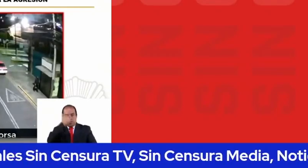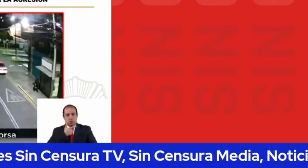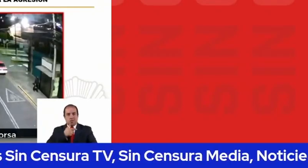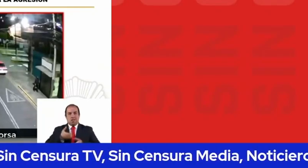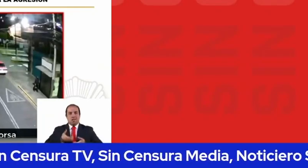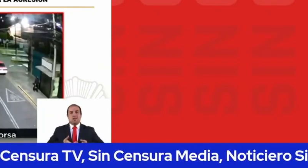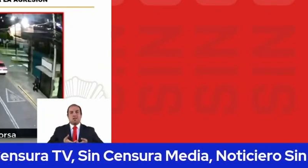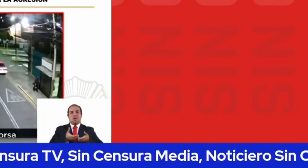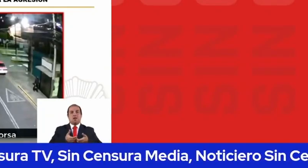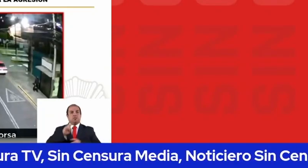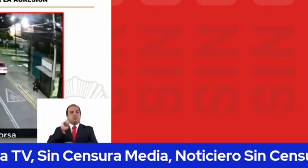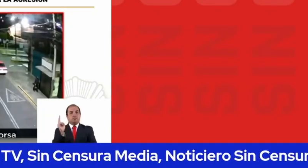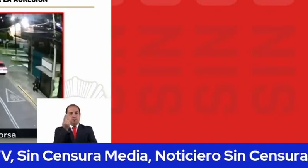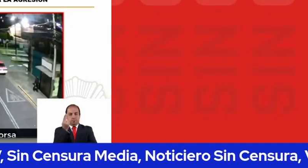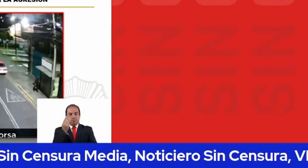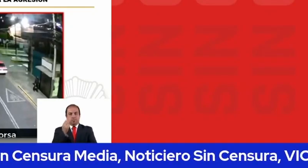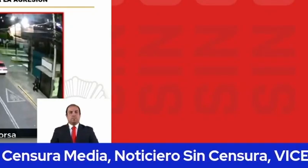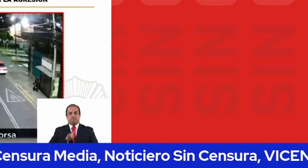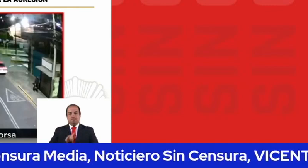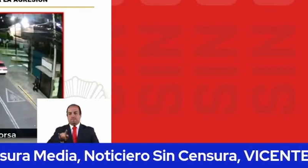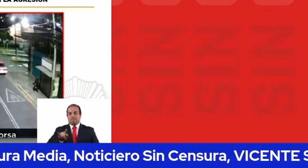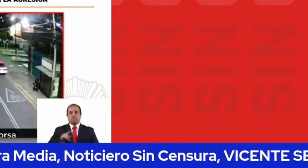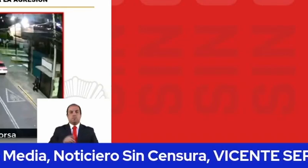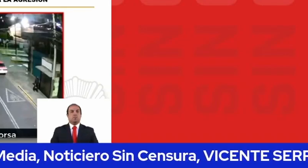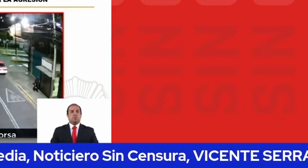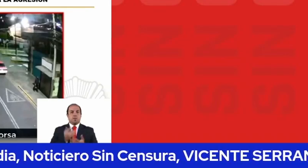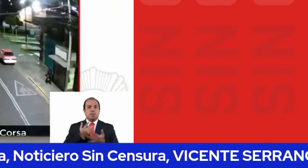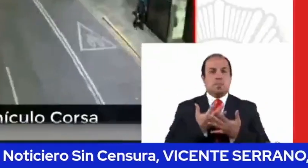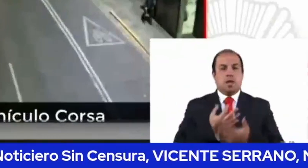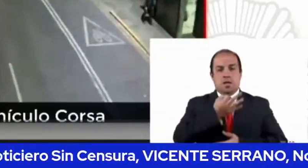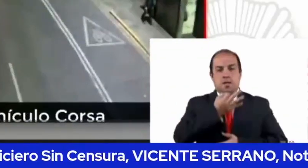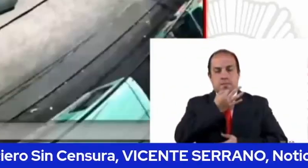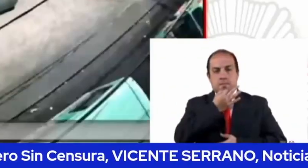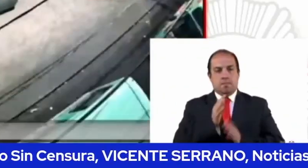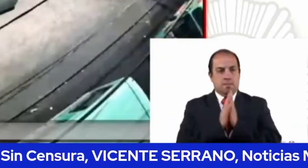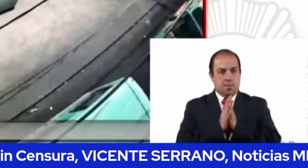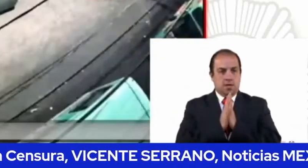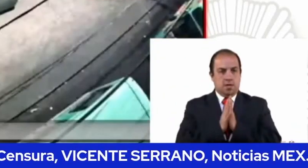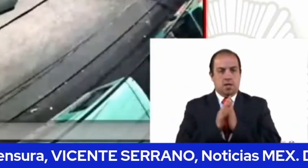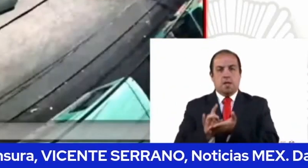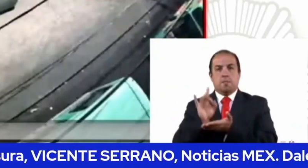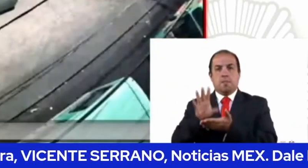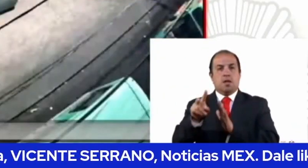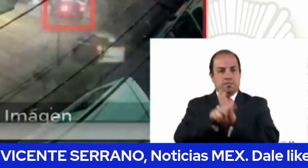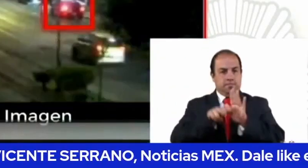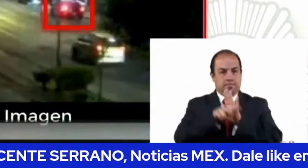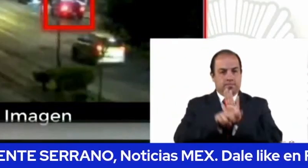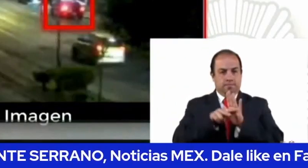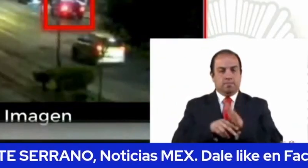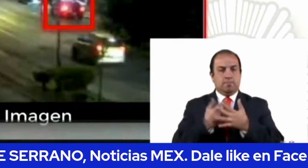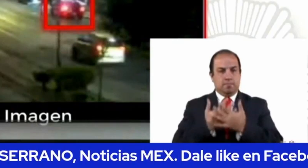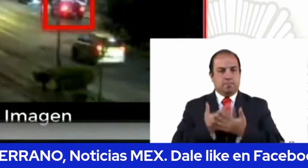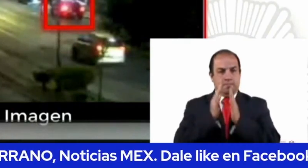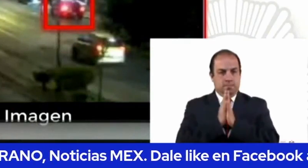Sheinbaum y el jefe de la policía, Omar García Harfuch, en otorgar responsabilidades, no